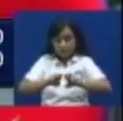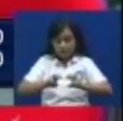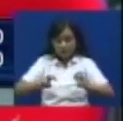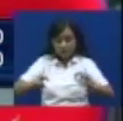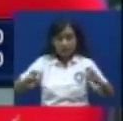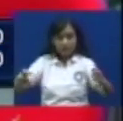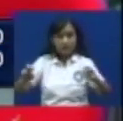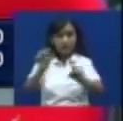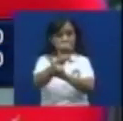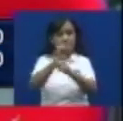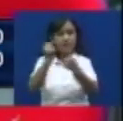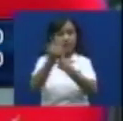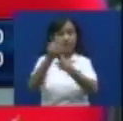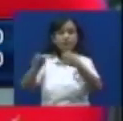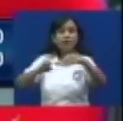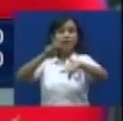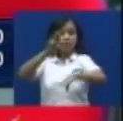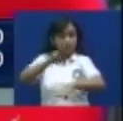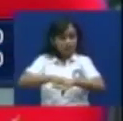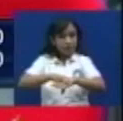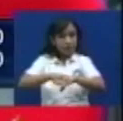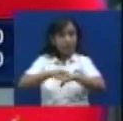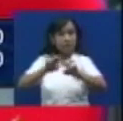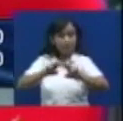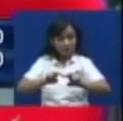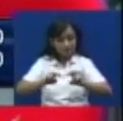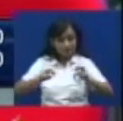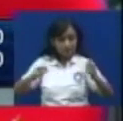la Asamblea Nacional,